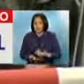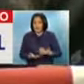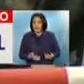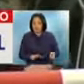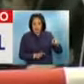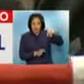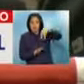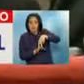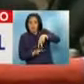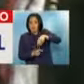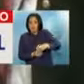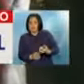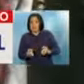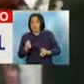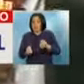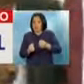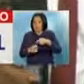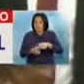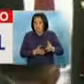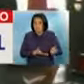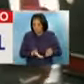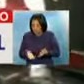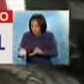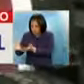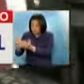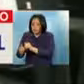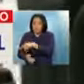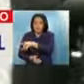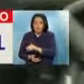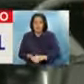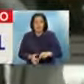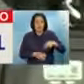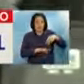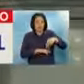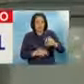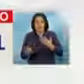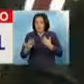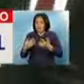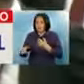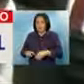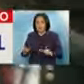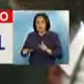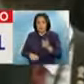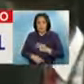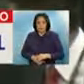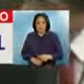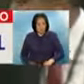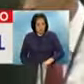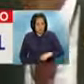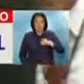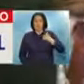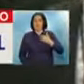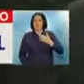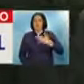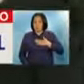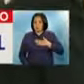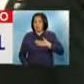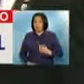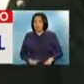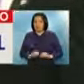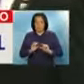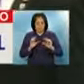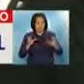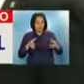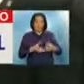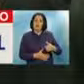subir al jeep que lo conducía al palco oficial, volvió a hablar con Latina y dio su baile peculiar. Orgullo por nuestras Fuerzas